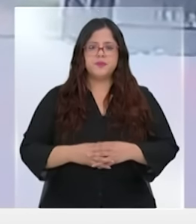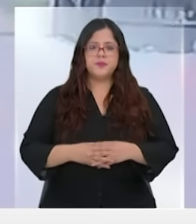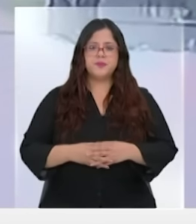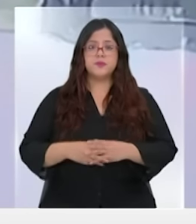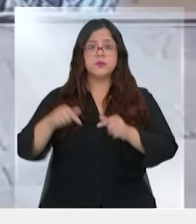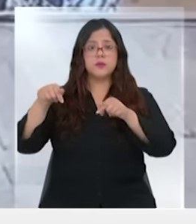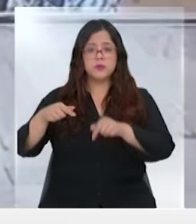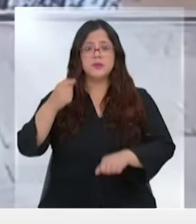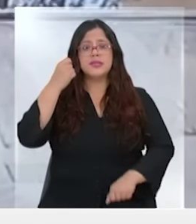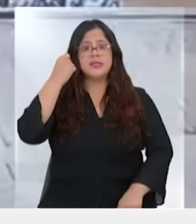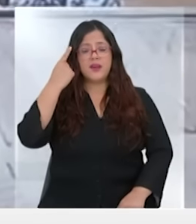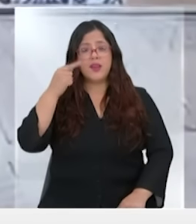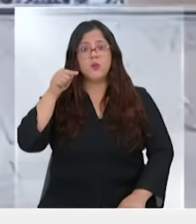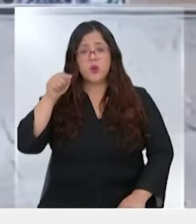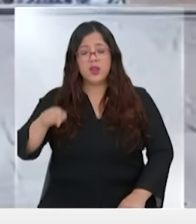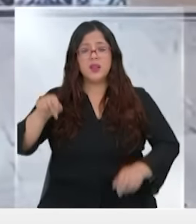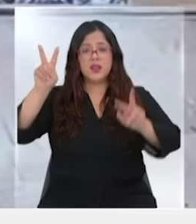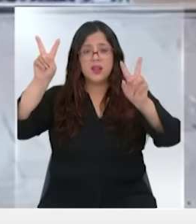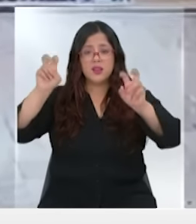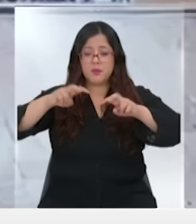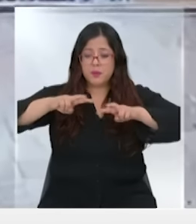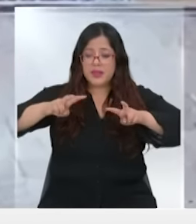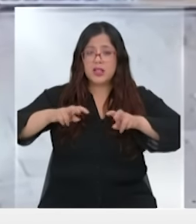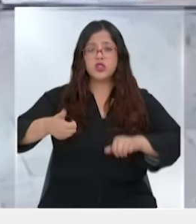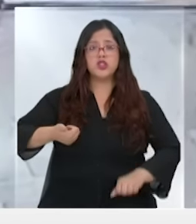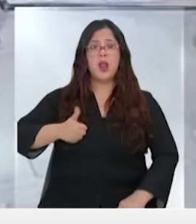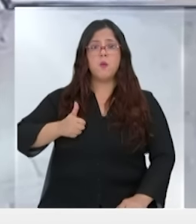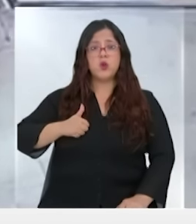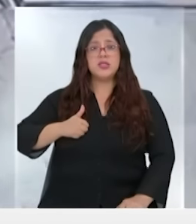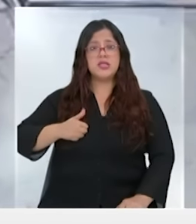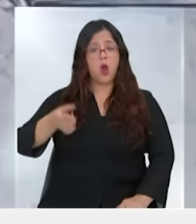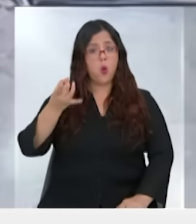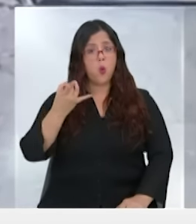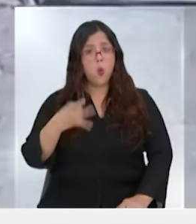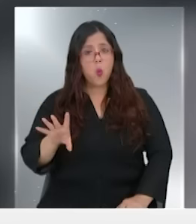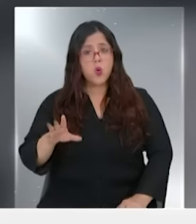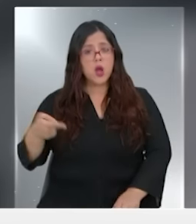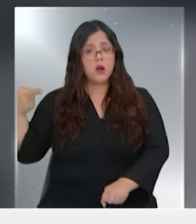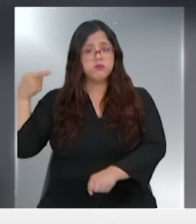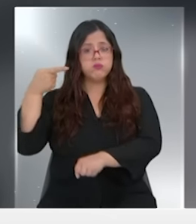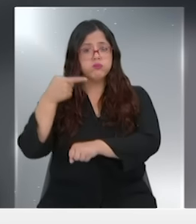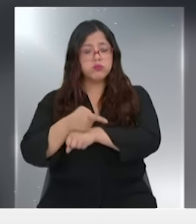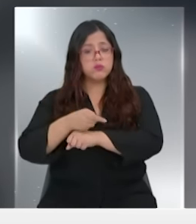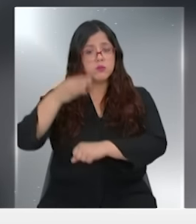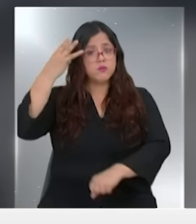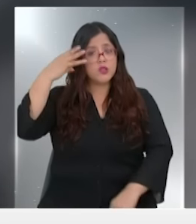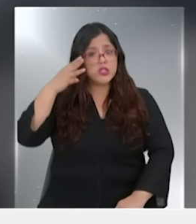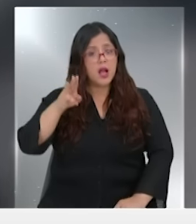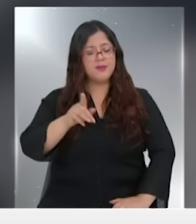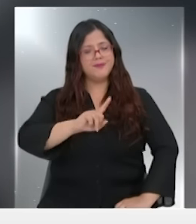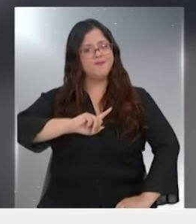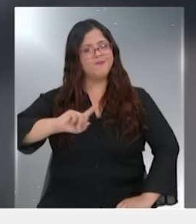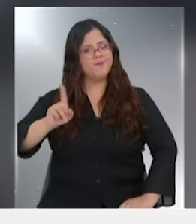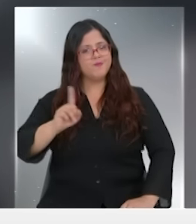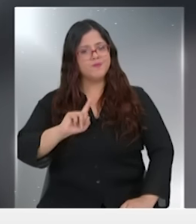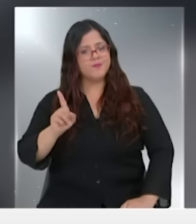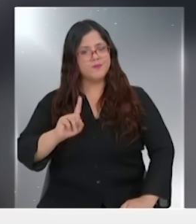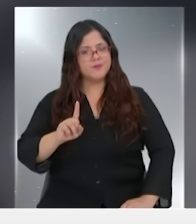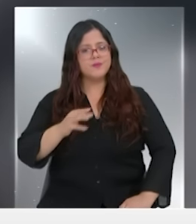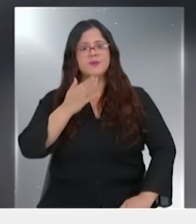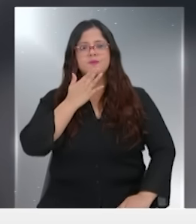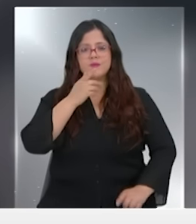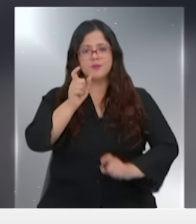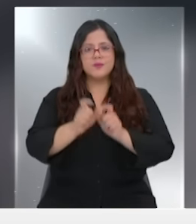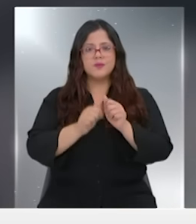Hoy sabemos que estas diligencias policiales no fueron las únicas ordenadas por Manuel Monsalve y las